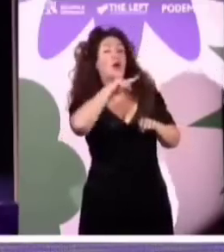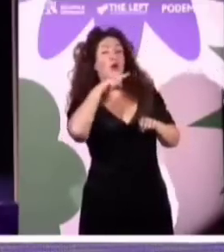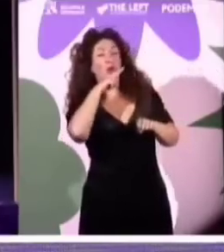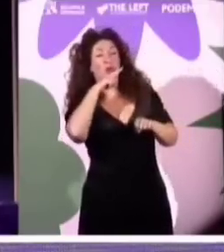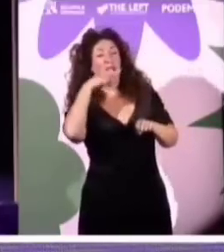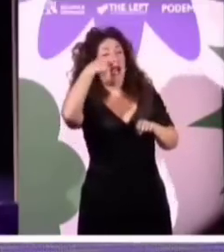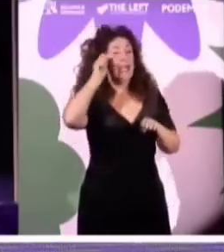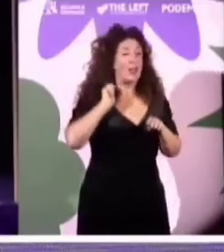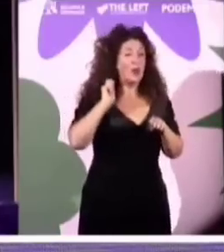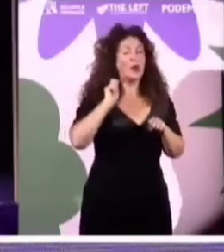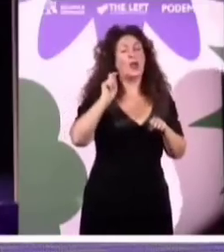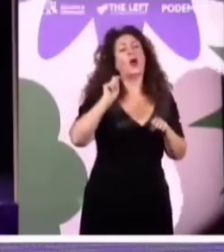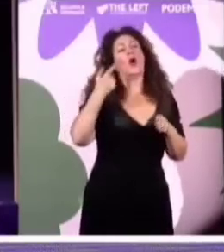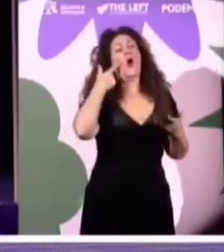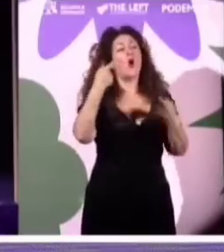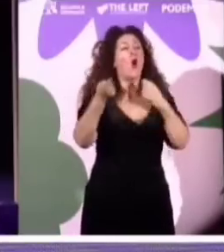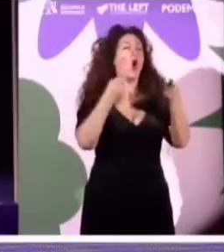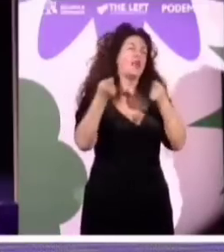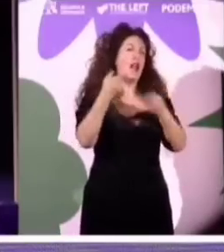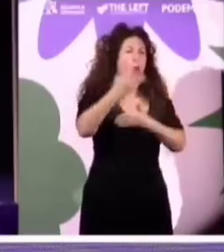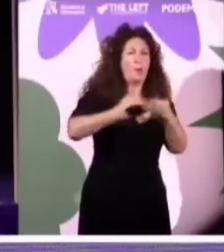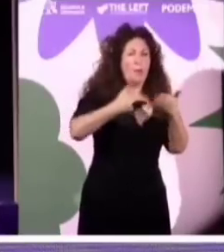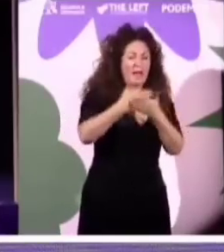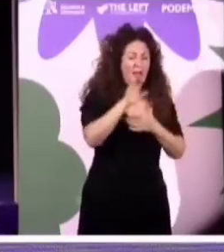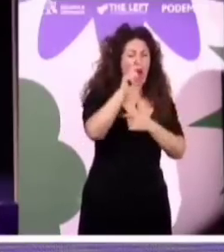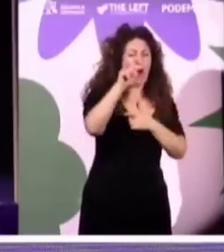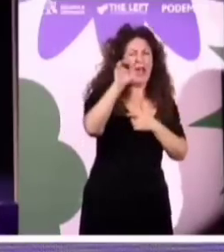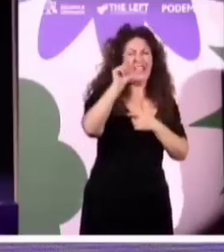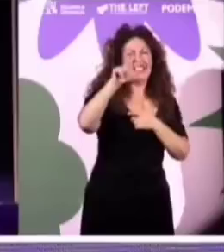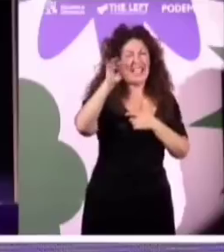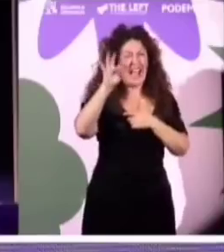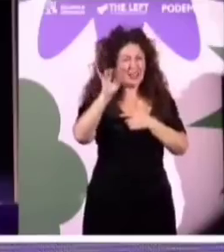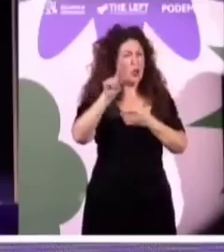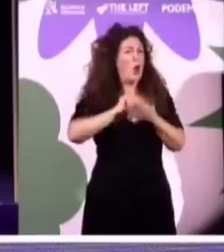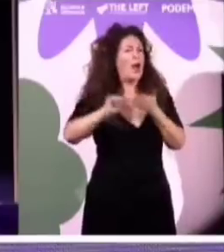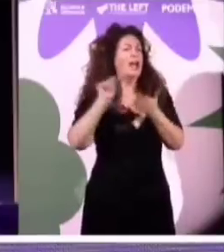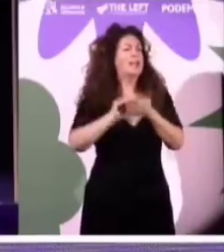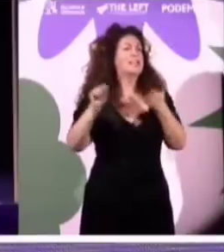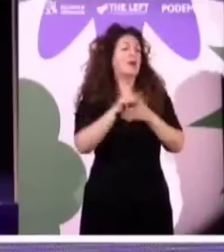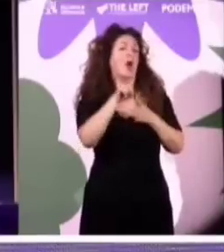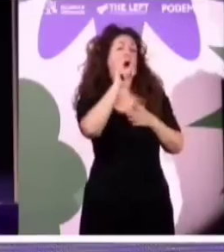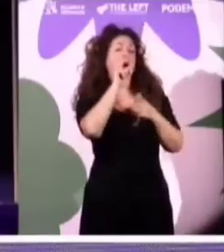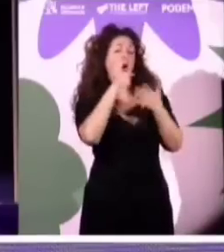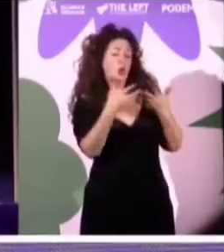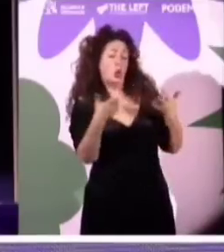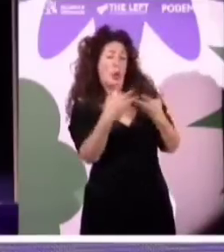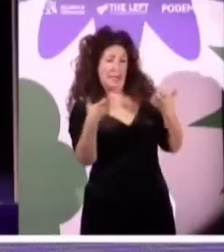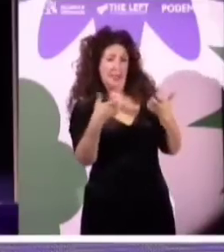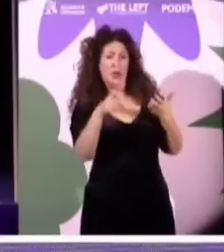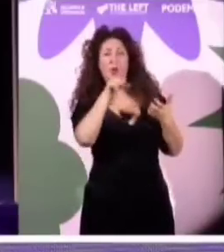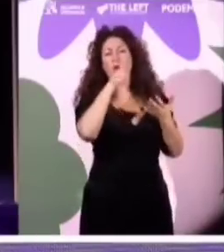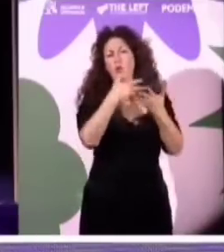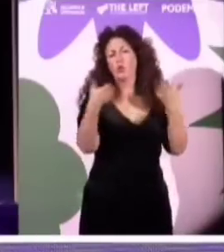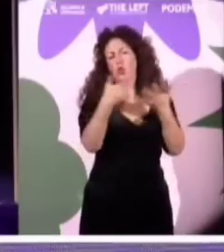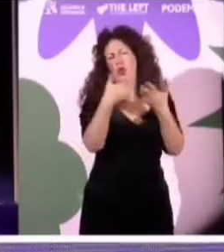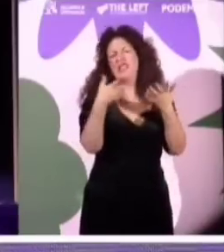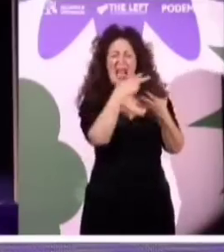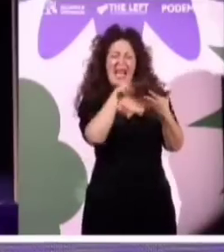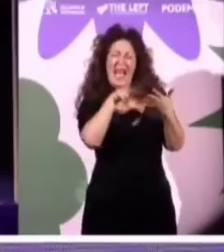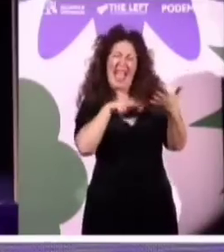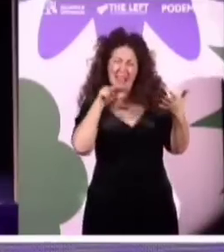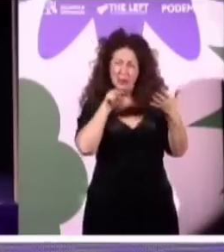el coordinador del periódico El Salto escribía uno de esos tweets que tienen la capacidad de hacer una lectura,